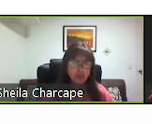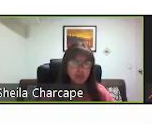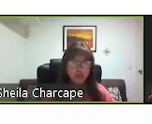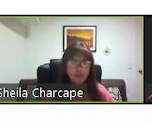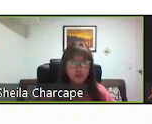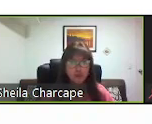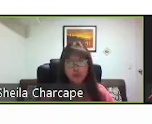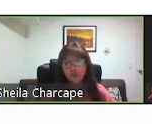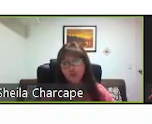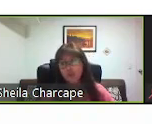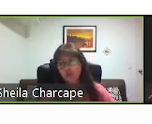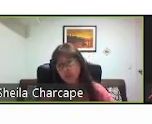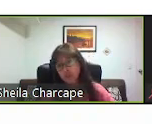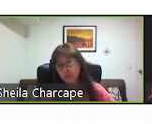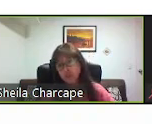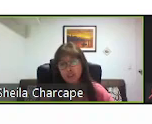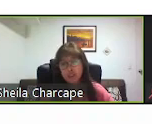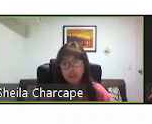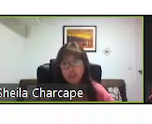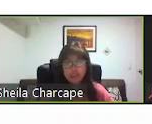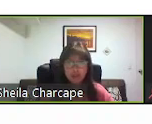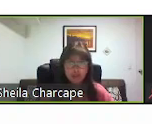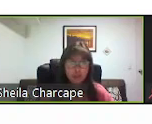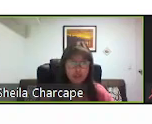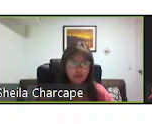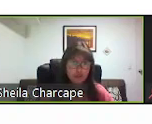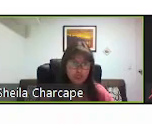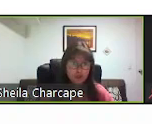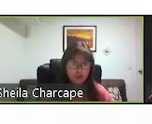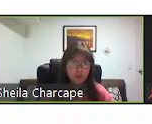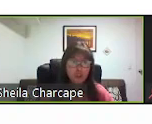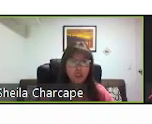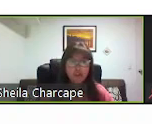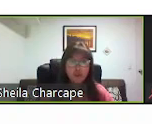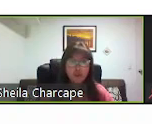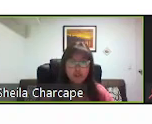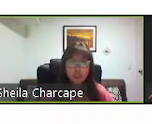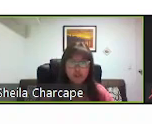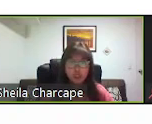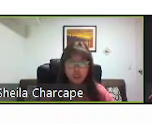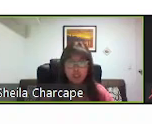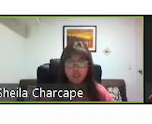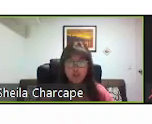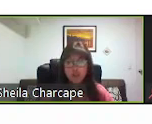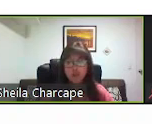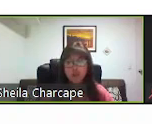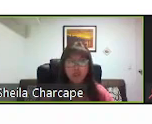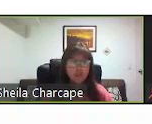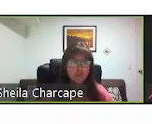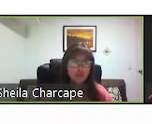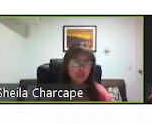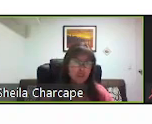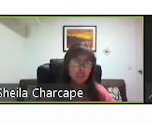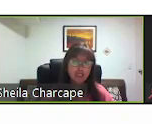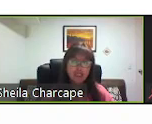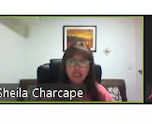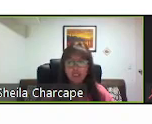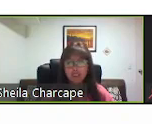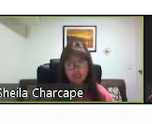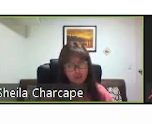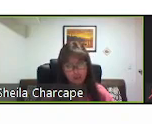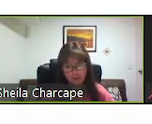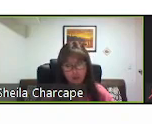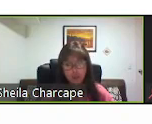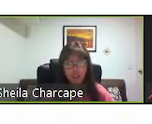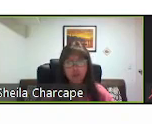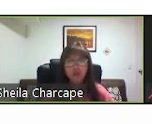el examen odontológico o mediante los caracteres sexuales secundarios, ¿no? Entonces, para los caracteres sexuales secundarios tenemos la escala de Turner,